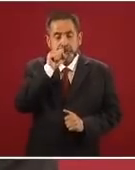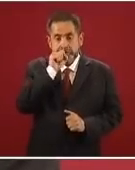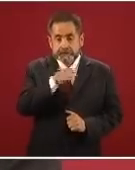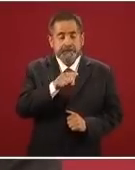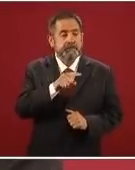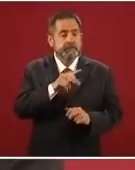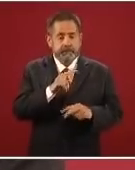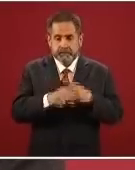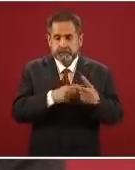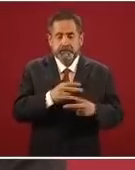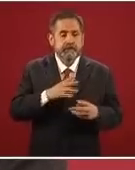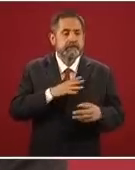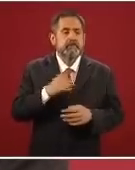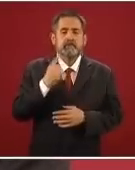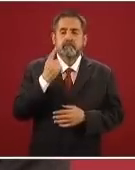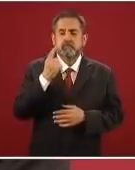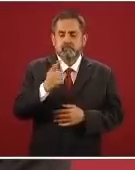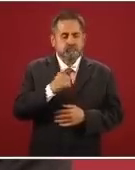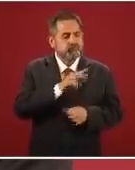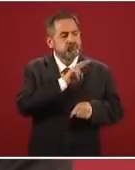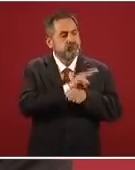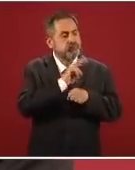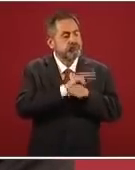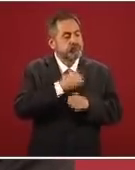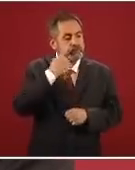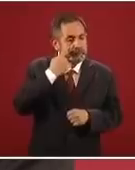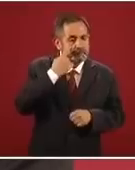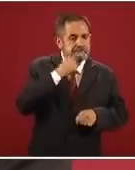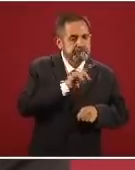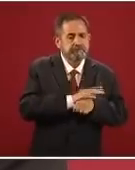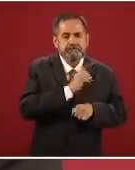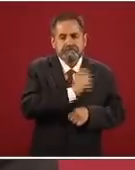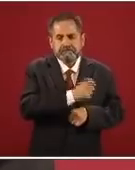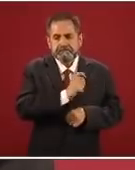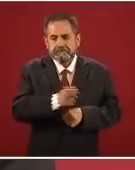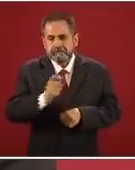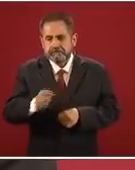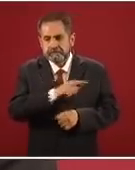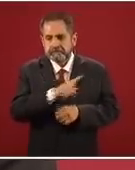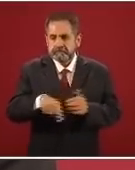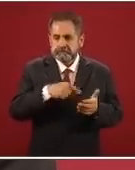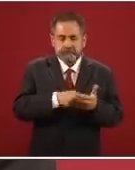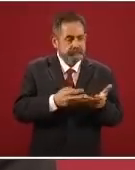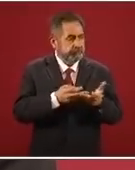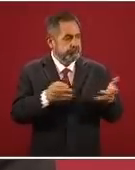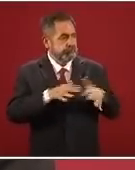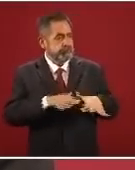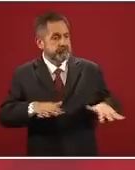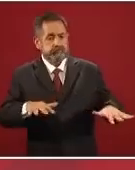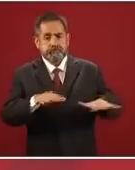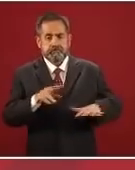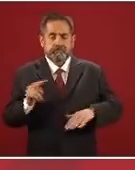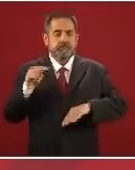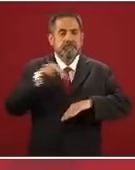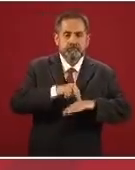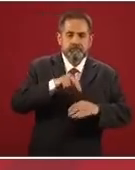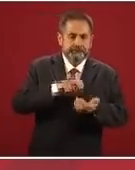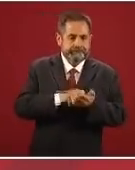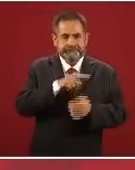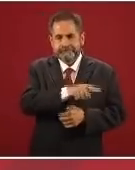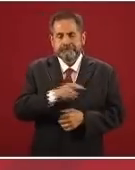cabo una supervisión en el sitio. Vamos a estar en Santa Lucía,